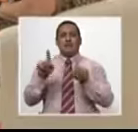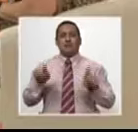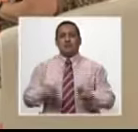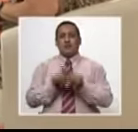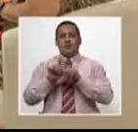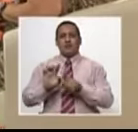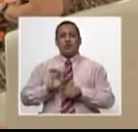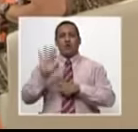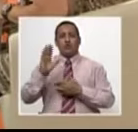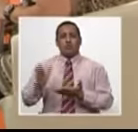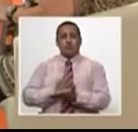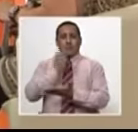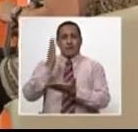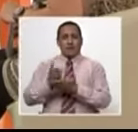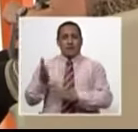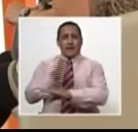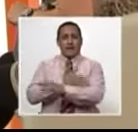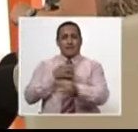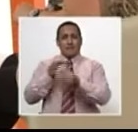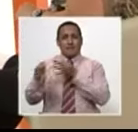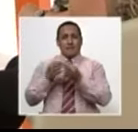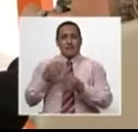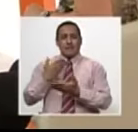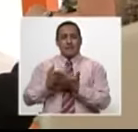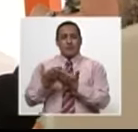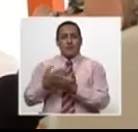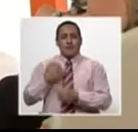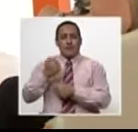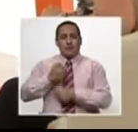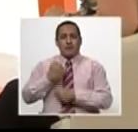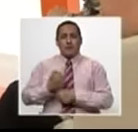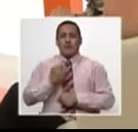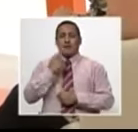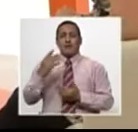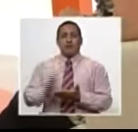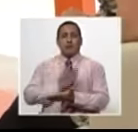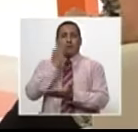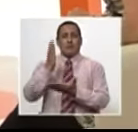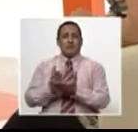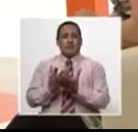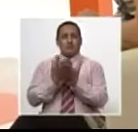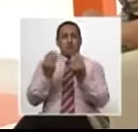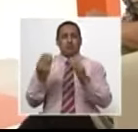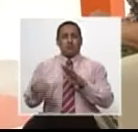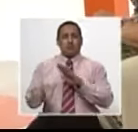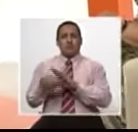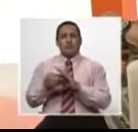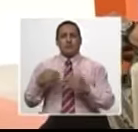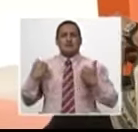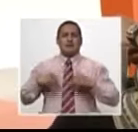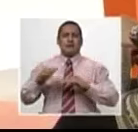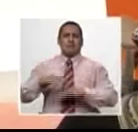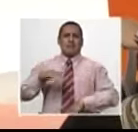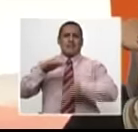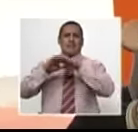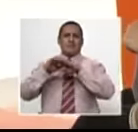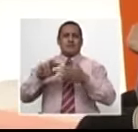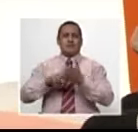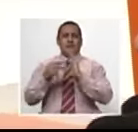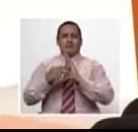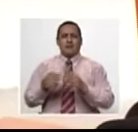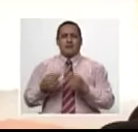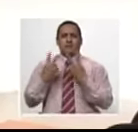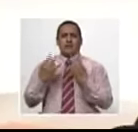respecto del otro asunto que menciona sobre la eficacia del control, claro, los problemas de corrupción que hemos visto ya rebasan lo que